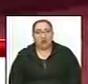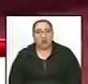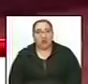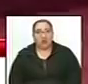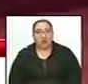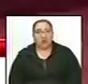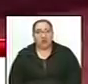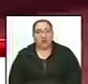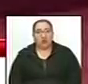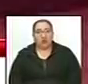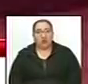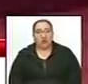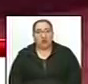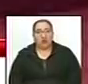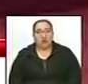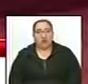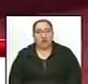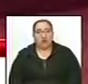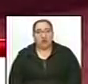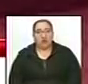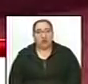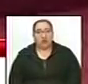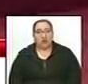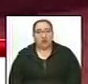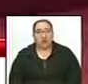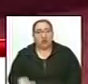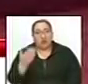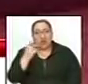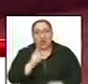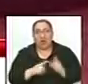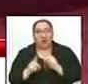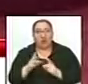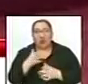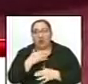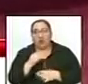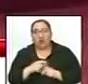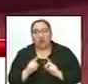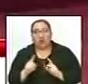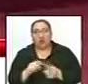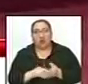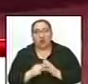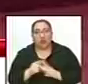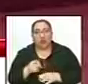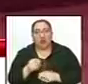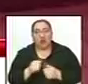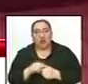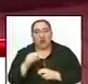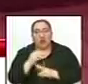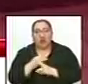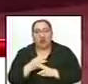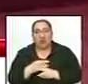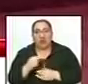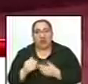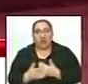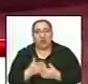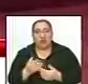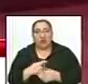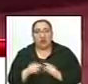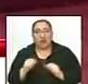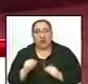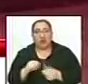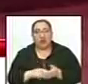dos, yo sé que eso a algunos no les interesa, si uno fuera solamente matemáticas sería bien simple, y si